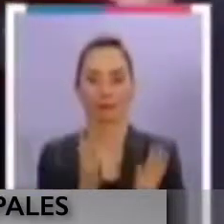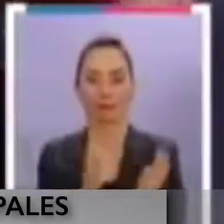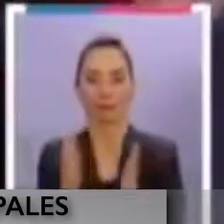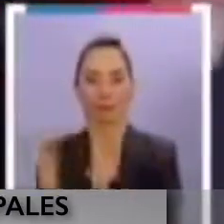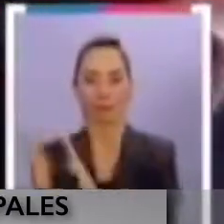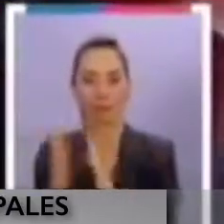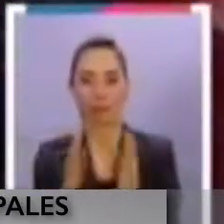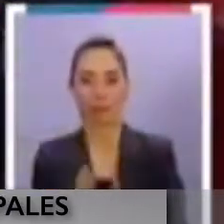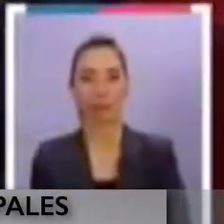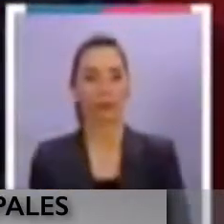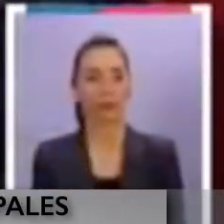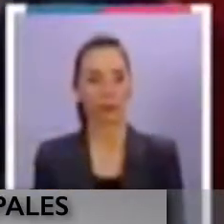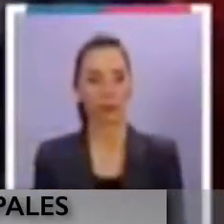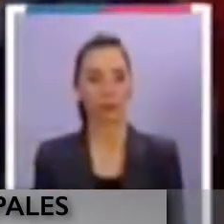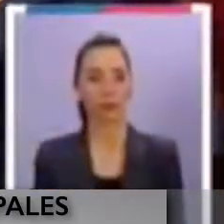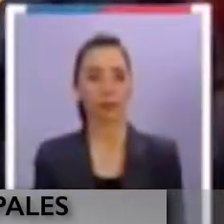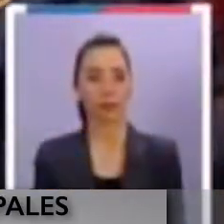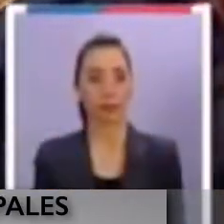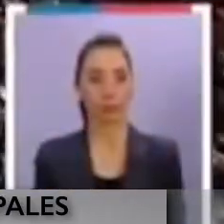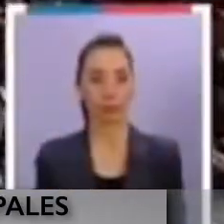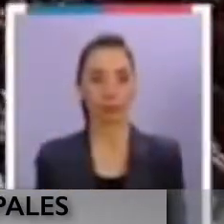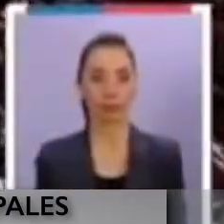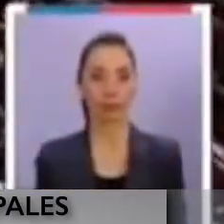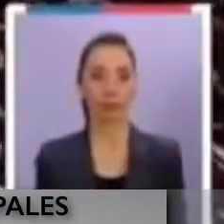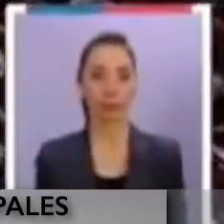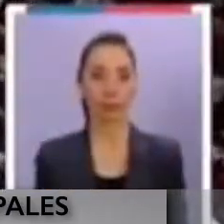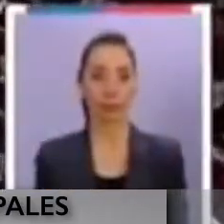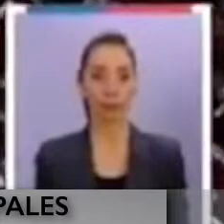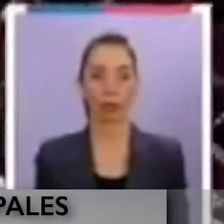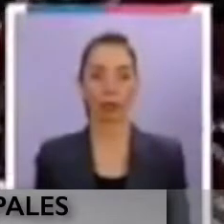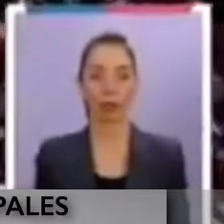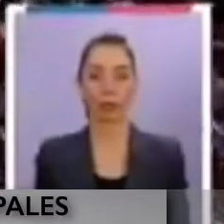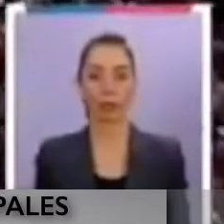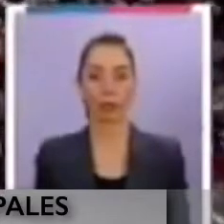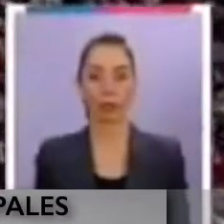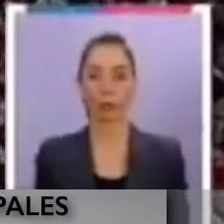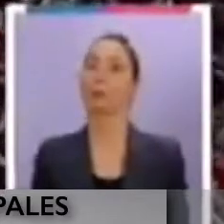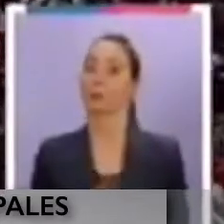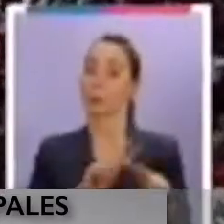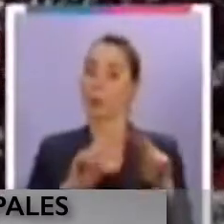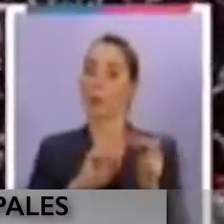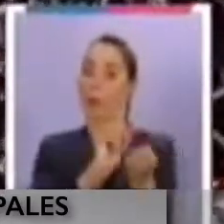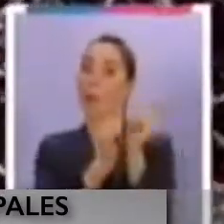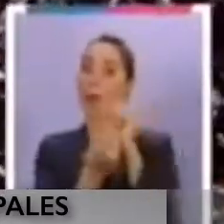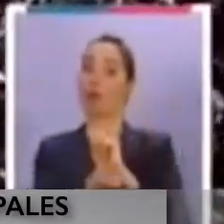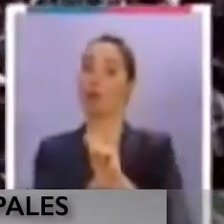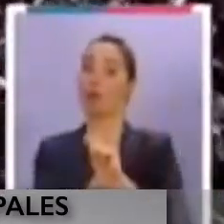sustantivamente el Código de Aguas.